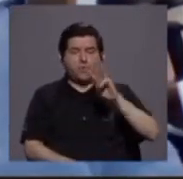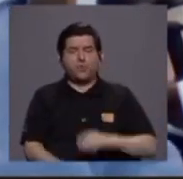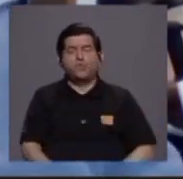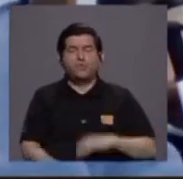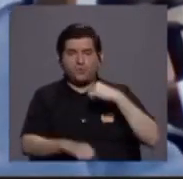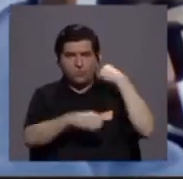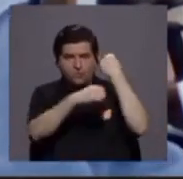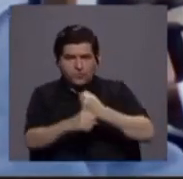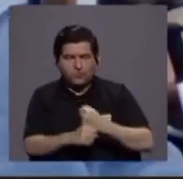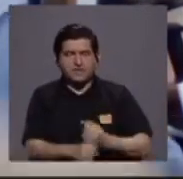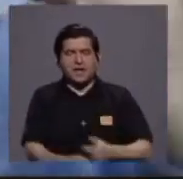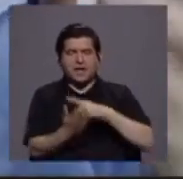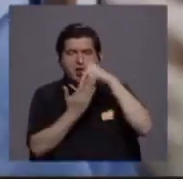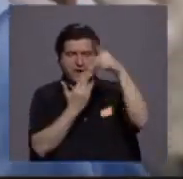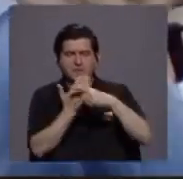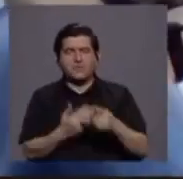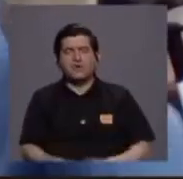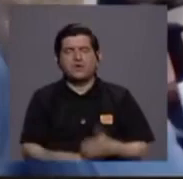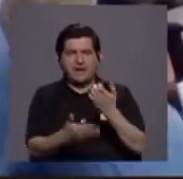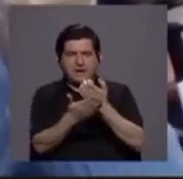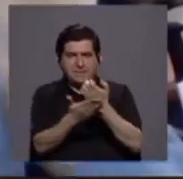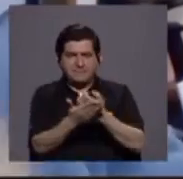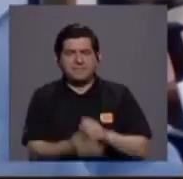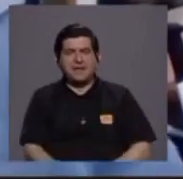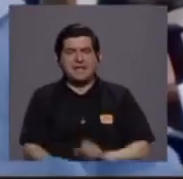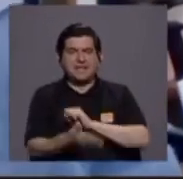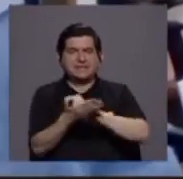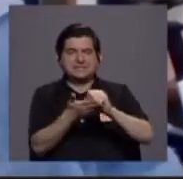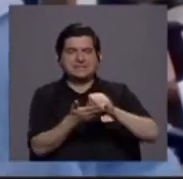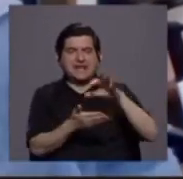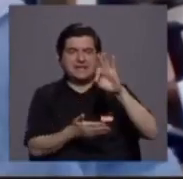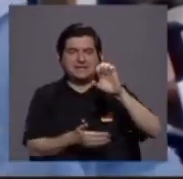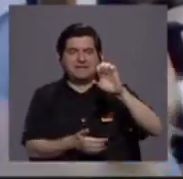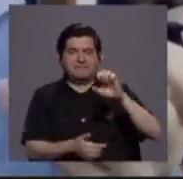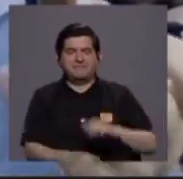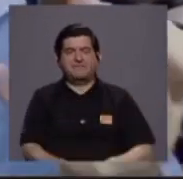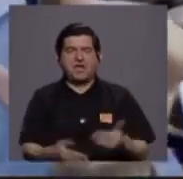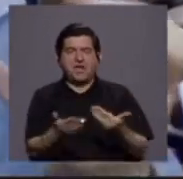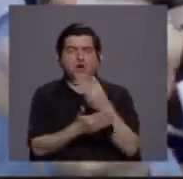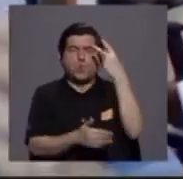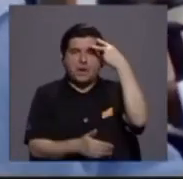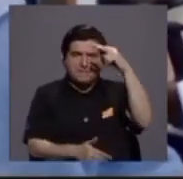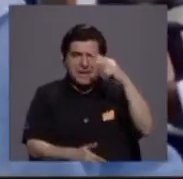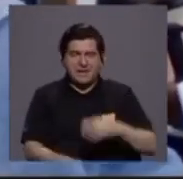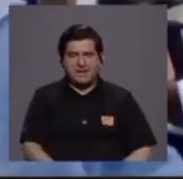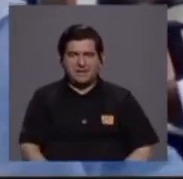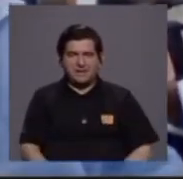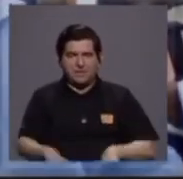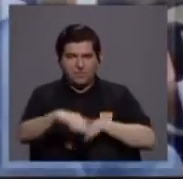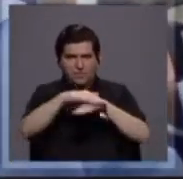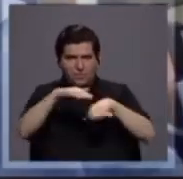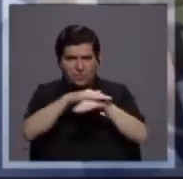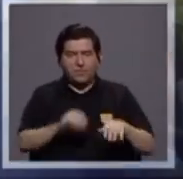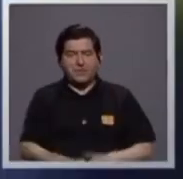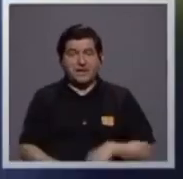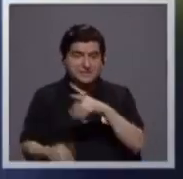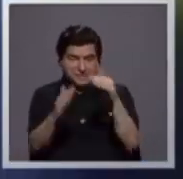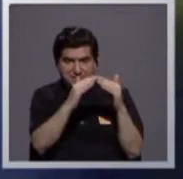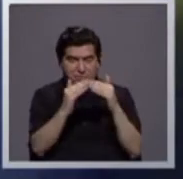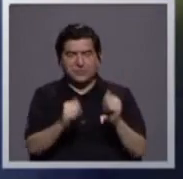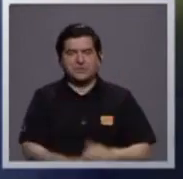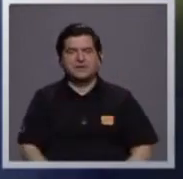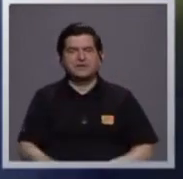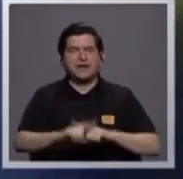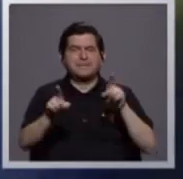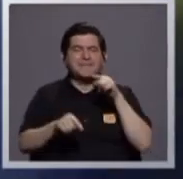del programa de economía en Santa Fe, ¿no? Que Santa Fe, en Nuevo México, es una de las cunas del movimiento de la comunidad. Pero